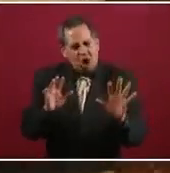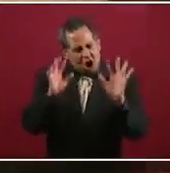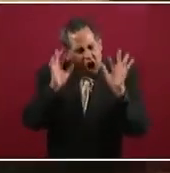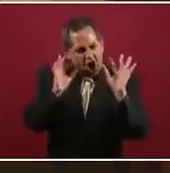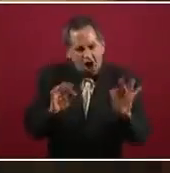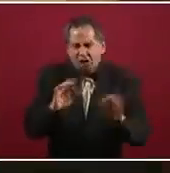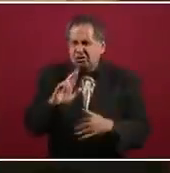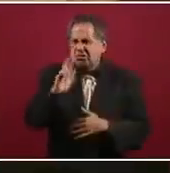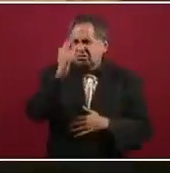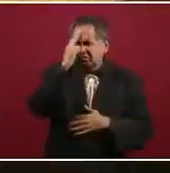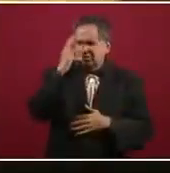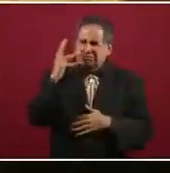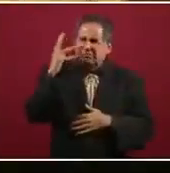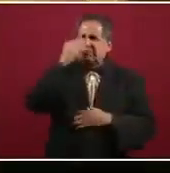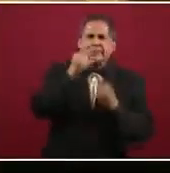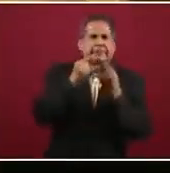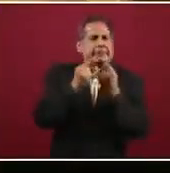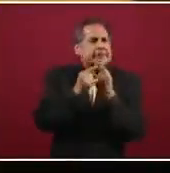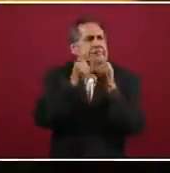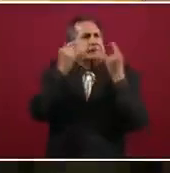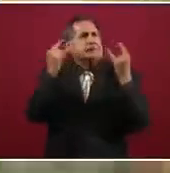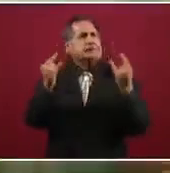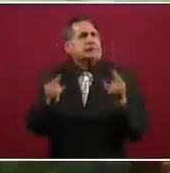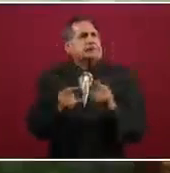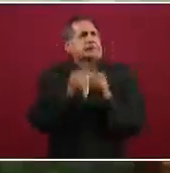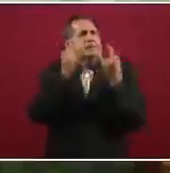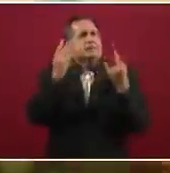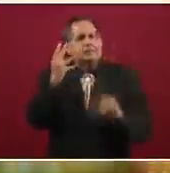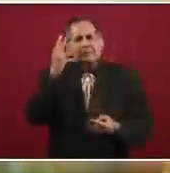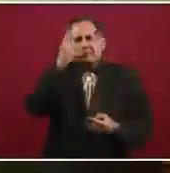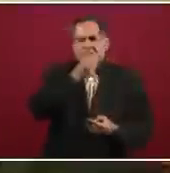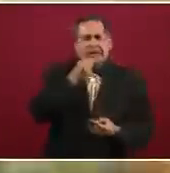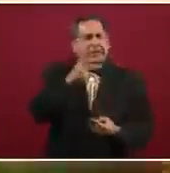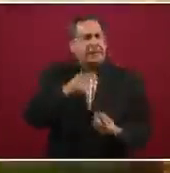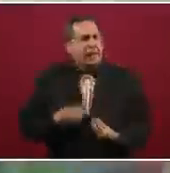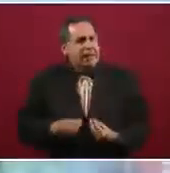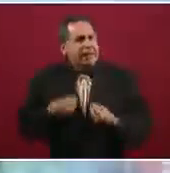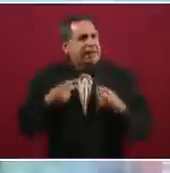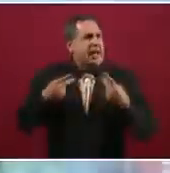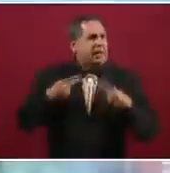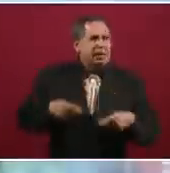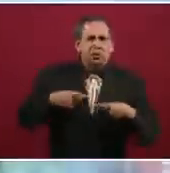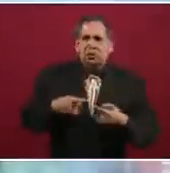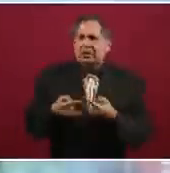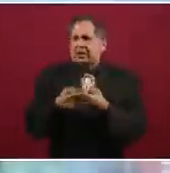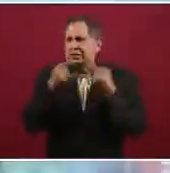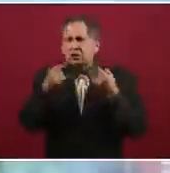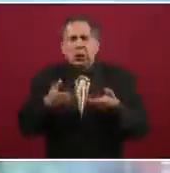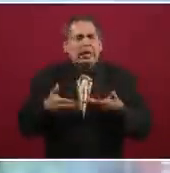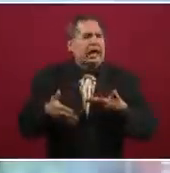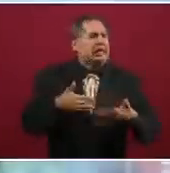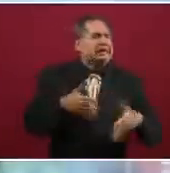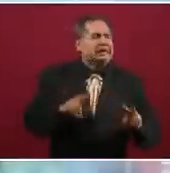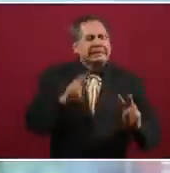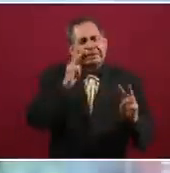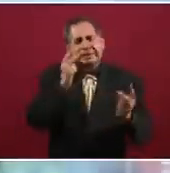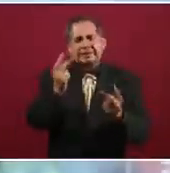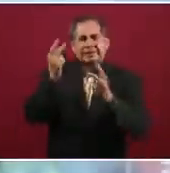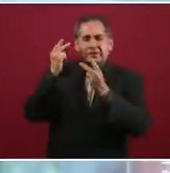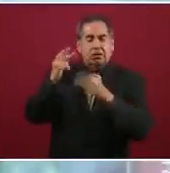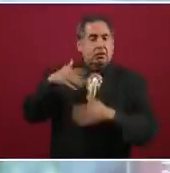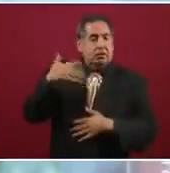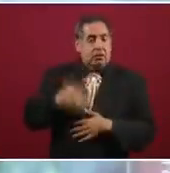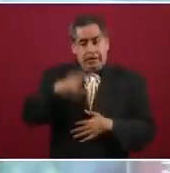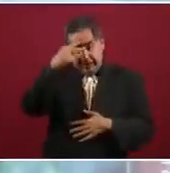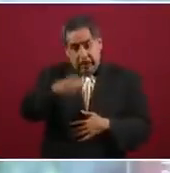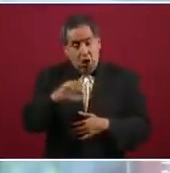la riqueza del anecdotario, ir a la riqueza de las vidas, los personajes, las historias. O sea, los mexicanos estamos en un